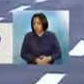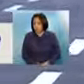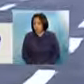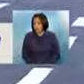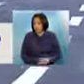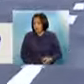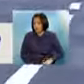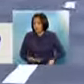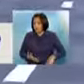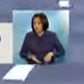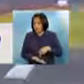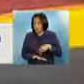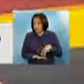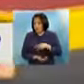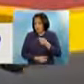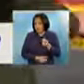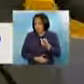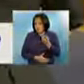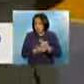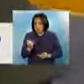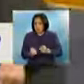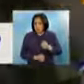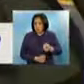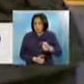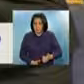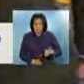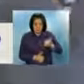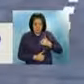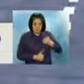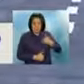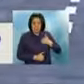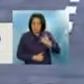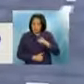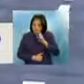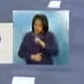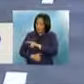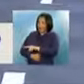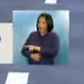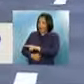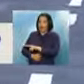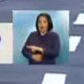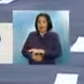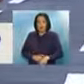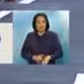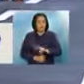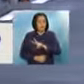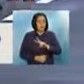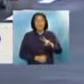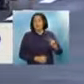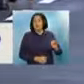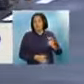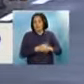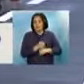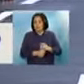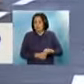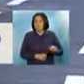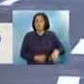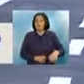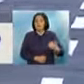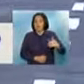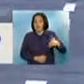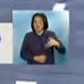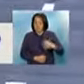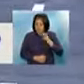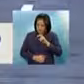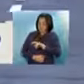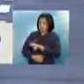Los pasos de baile lo pusieron esta pareja del ejército que deslumbró en el bicentenario de Argentina. Todo lo creativo es lo que llama